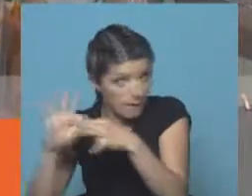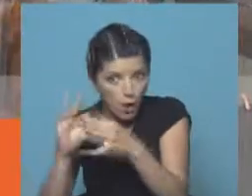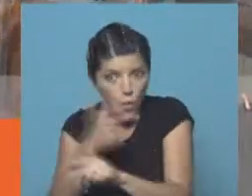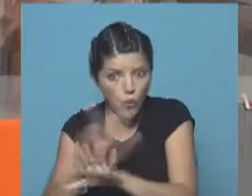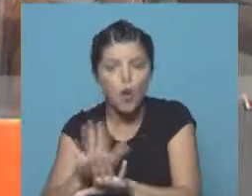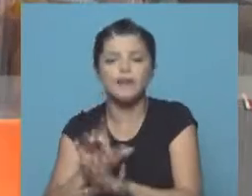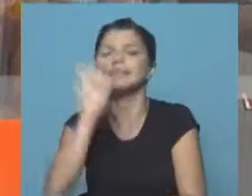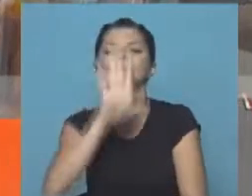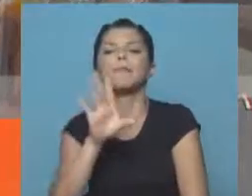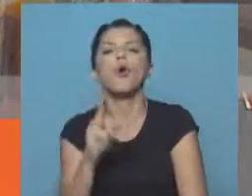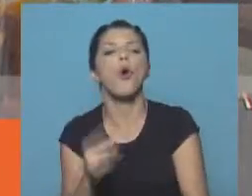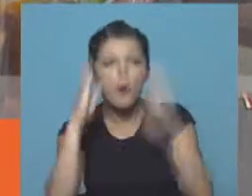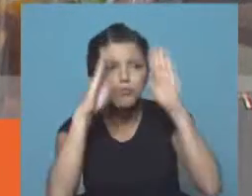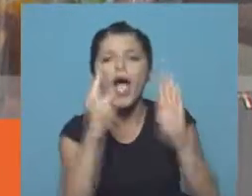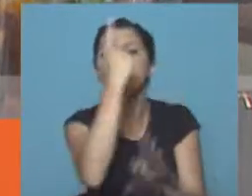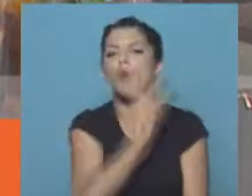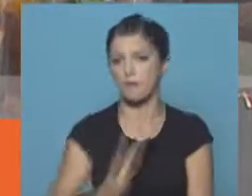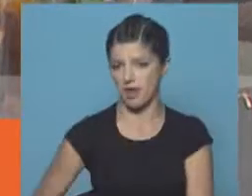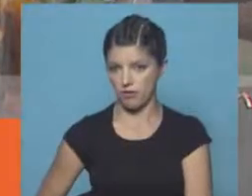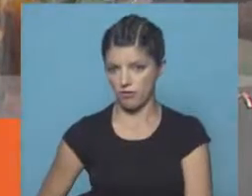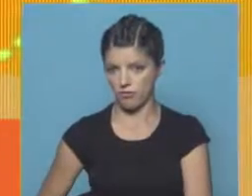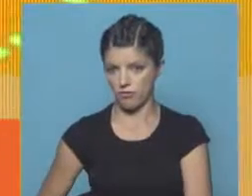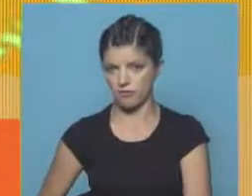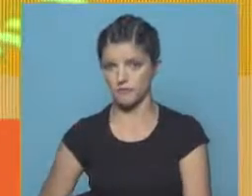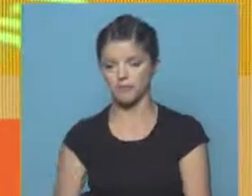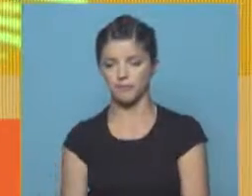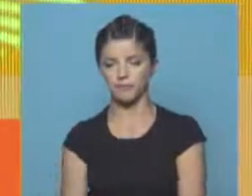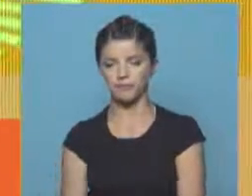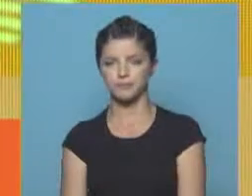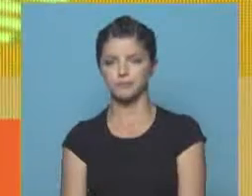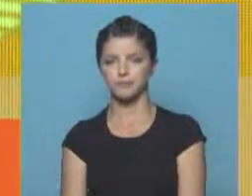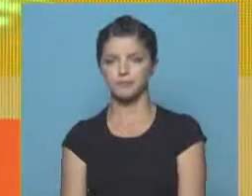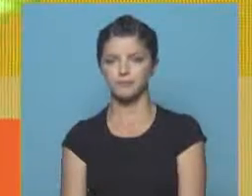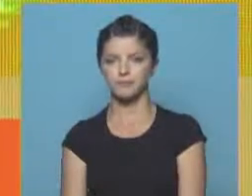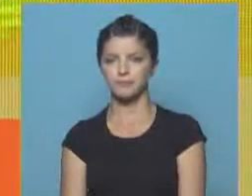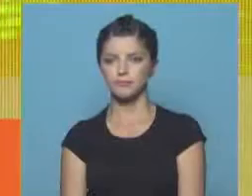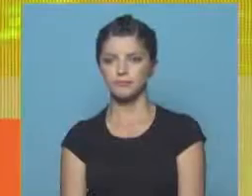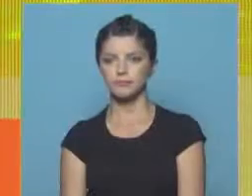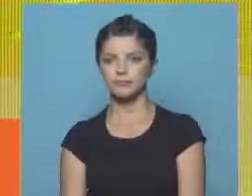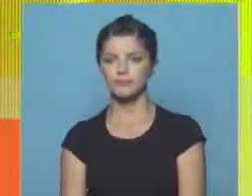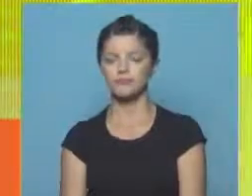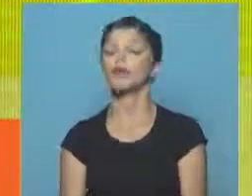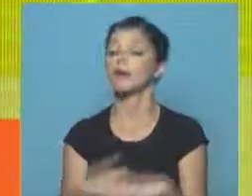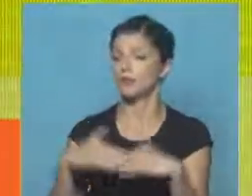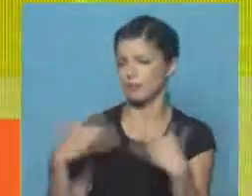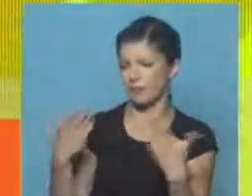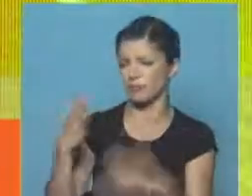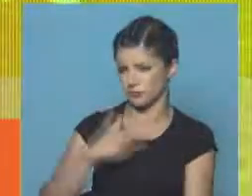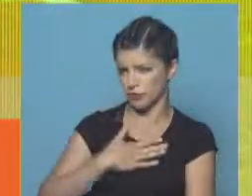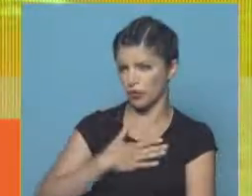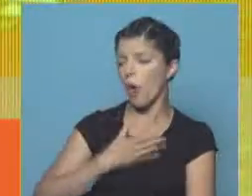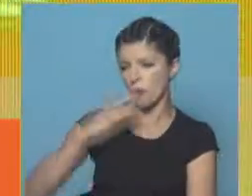dirigido a una gestión en particular? Nosotros hemos estado trabajando y reunidos con ellos varias